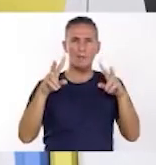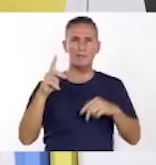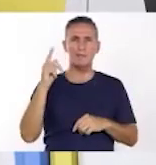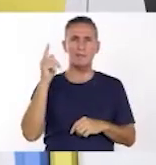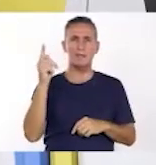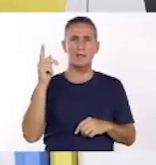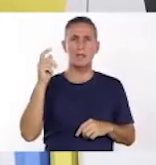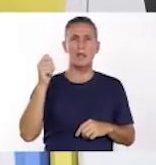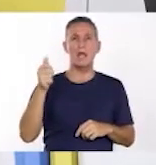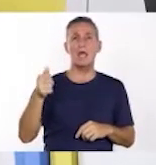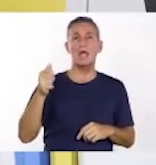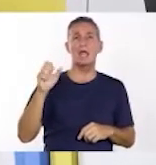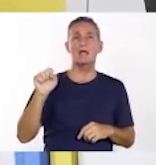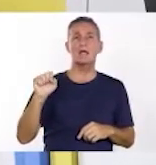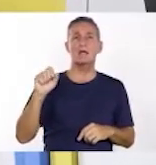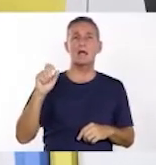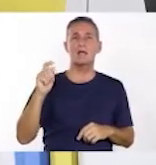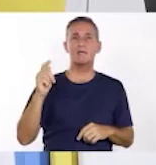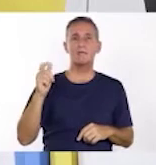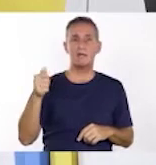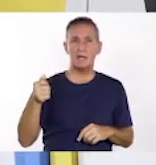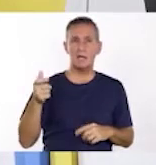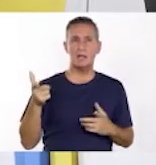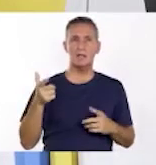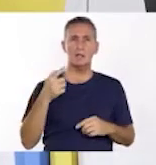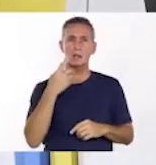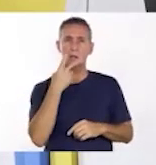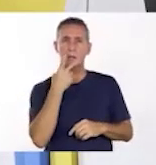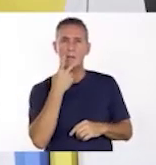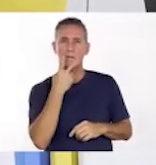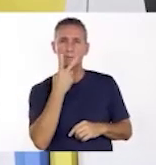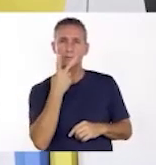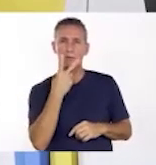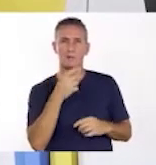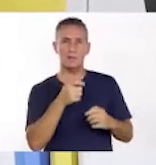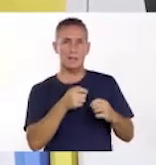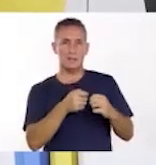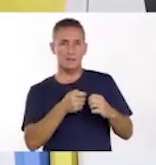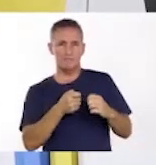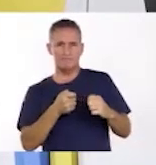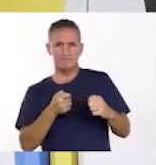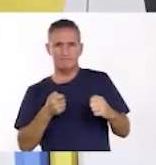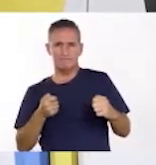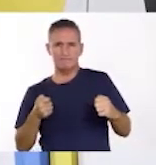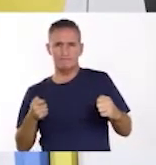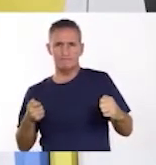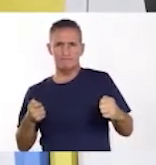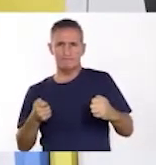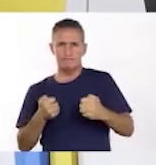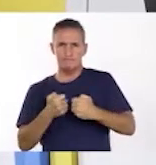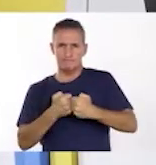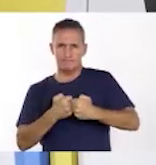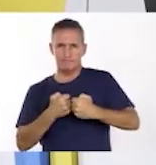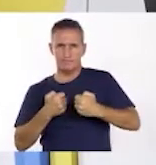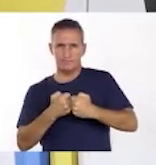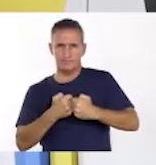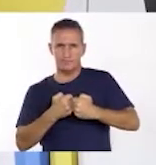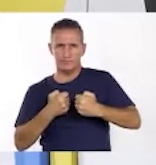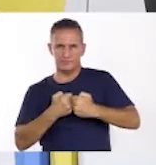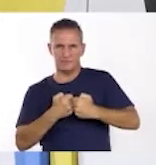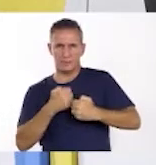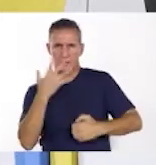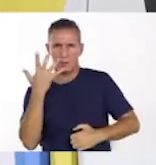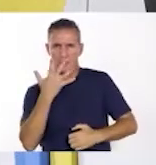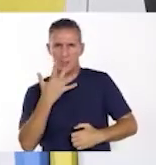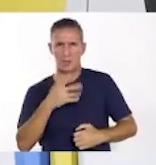Kafka. Y está dada en esa tirantez que tenía el padre con Kafka